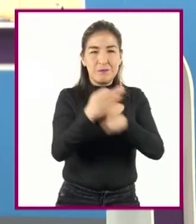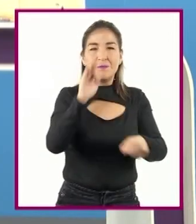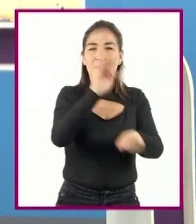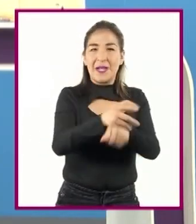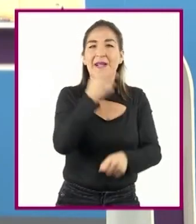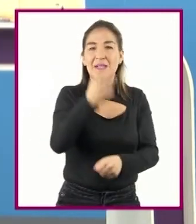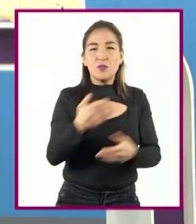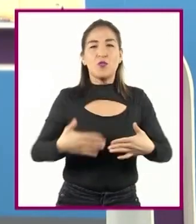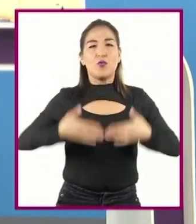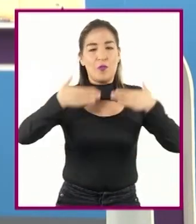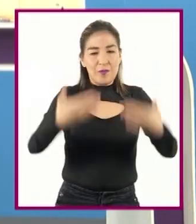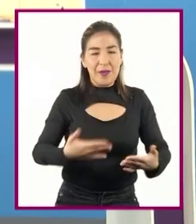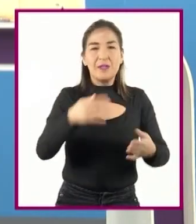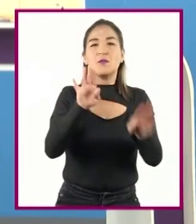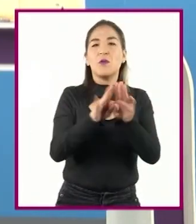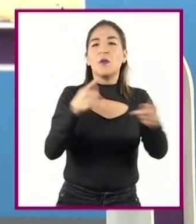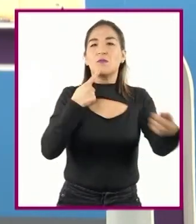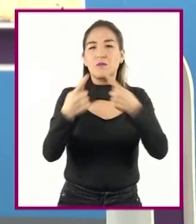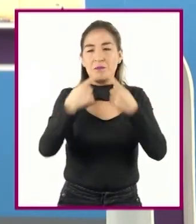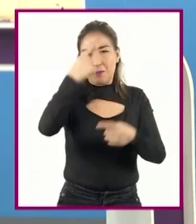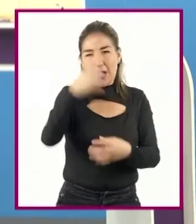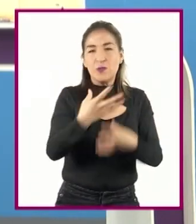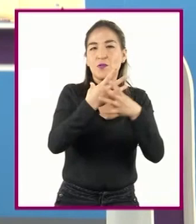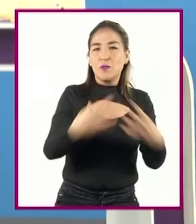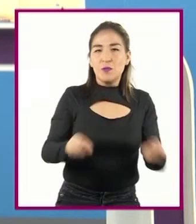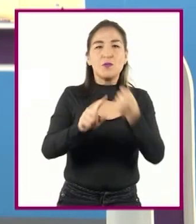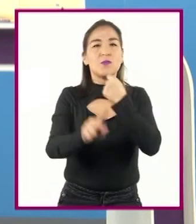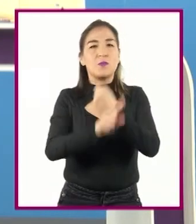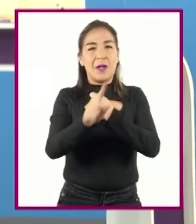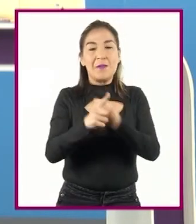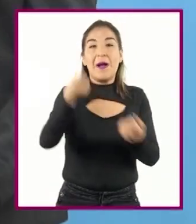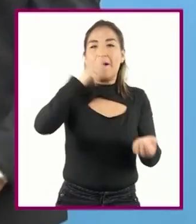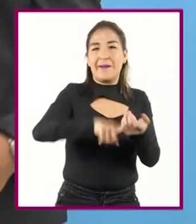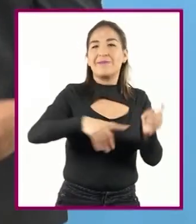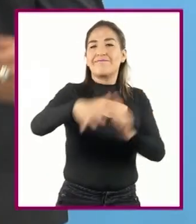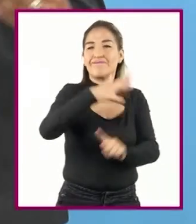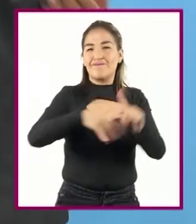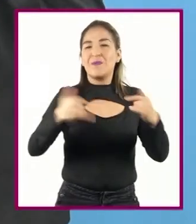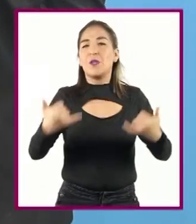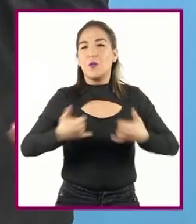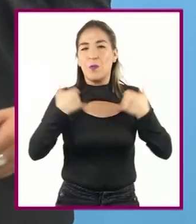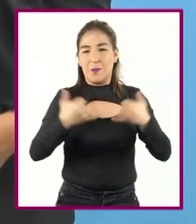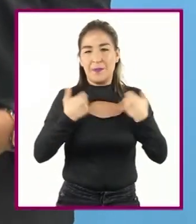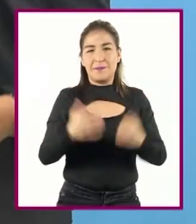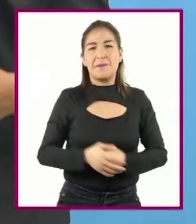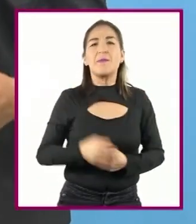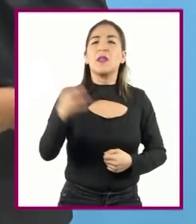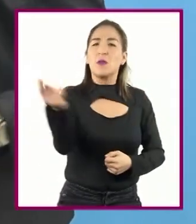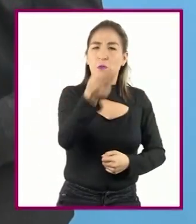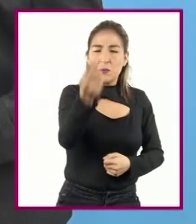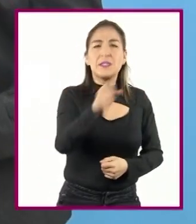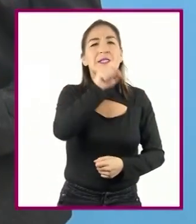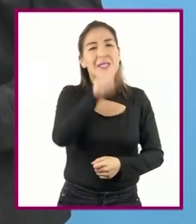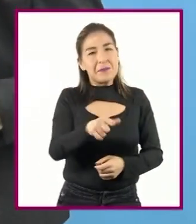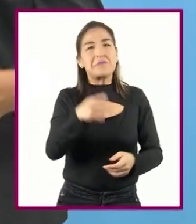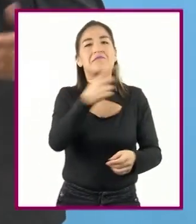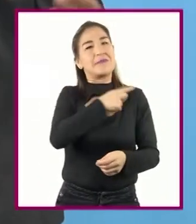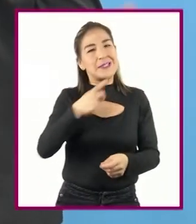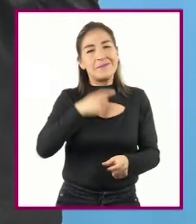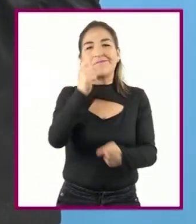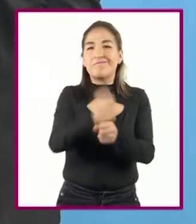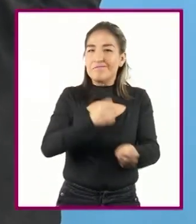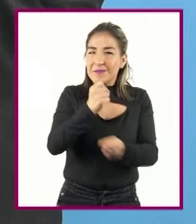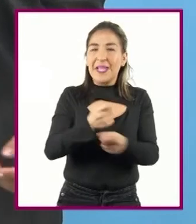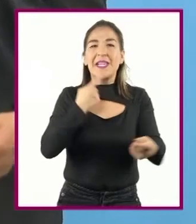el diálogo y la solución de conflictos entre los jóvenes. Practiquen ustedes también el diálogo